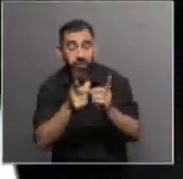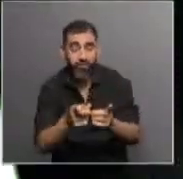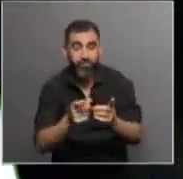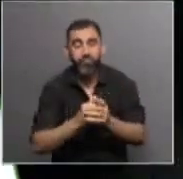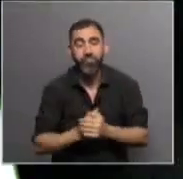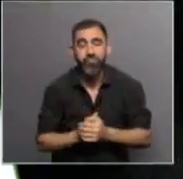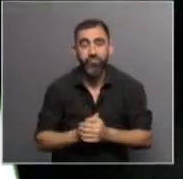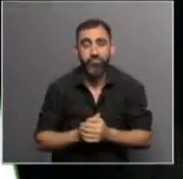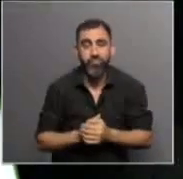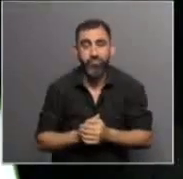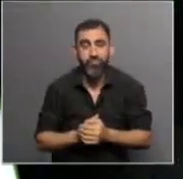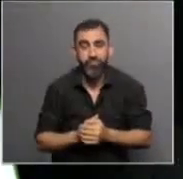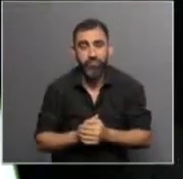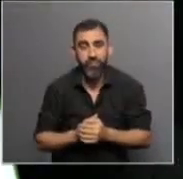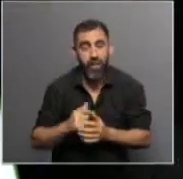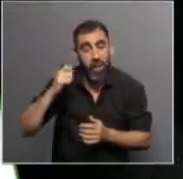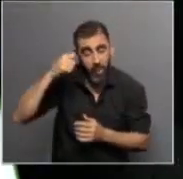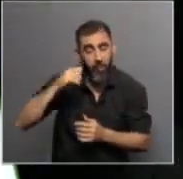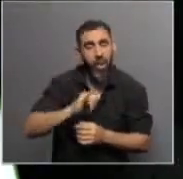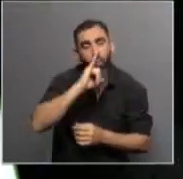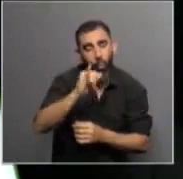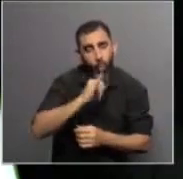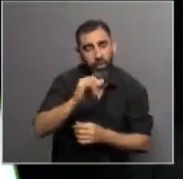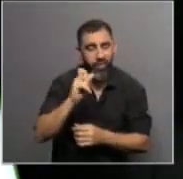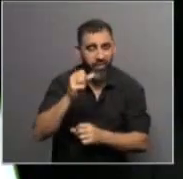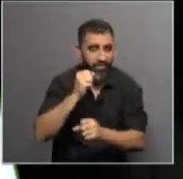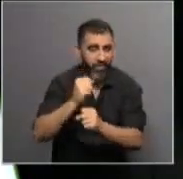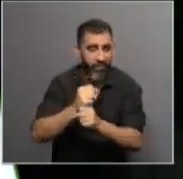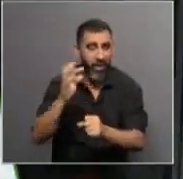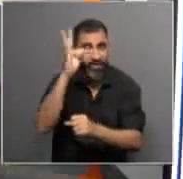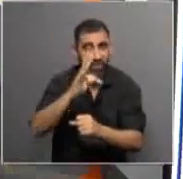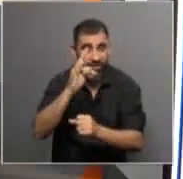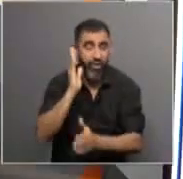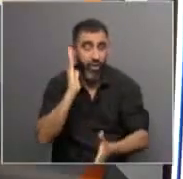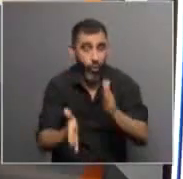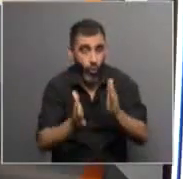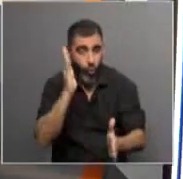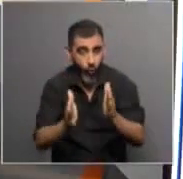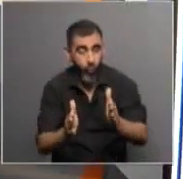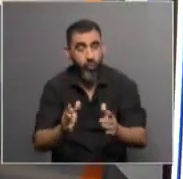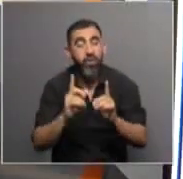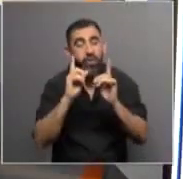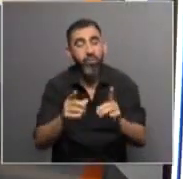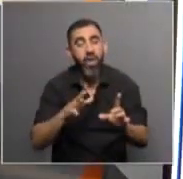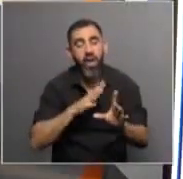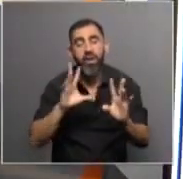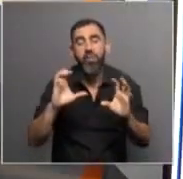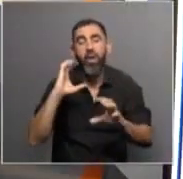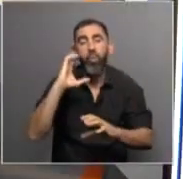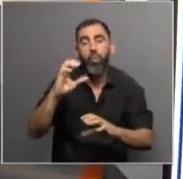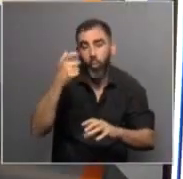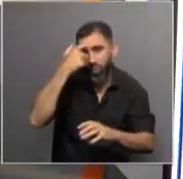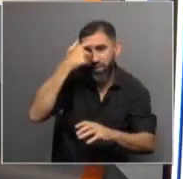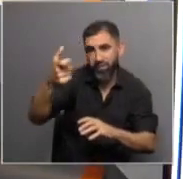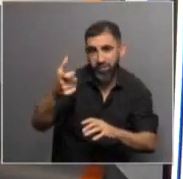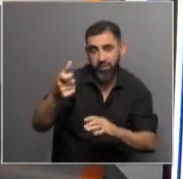si bien la película narra a quienes trabajan en los talleres de robótica, hay todo un movimiento también vinculado a los clubes de ciencia, que es un